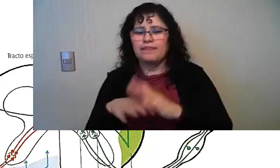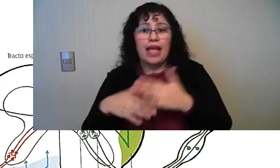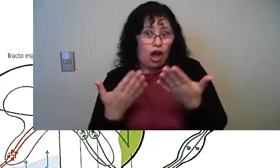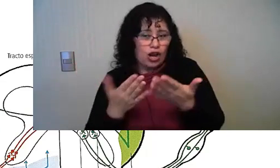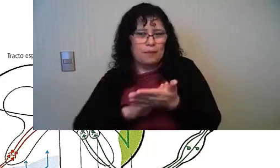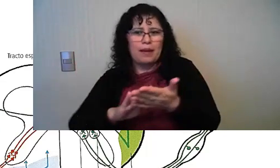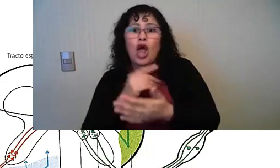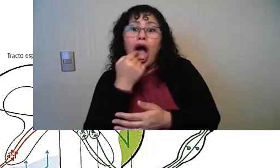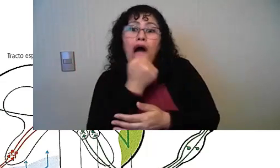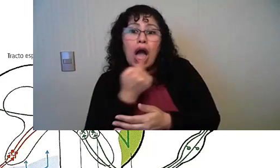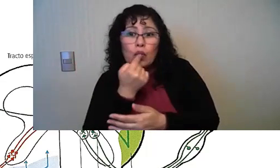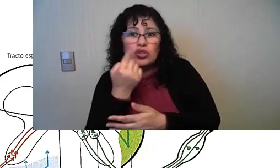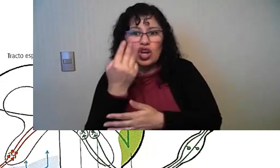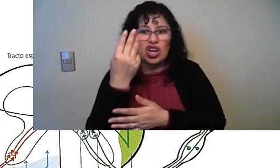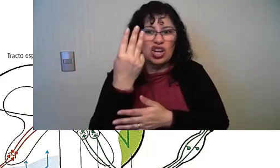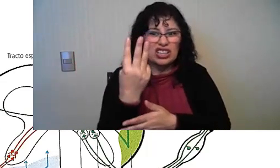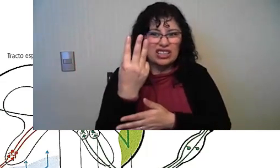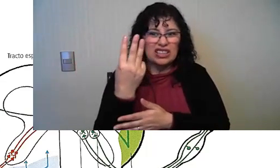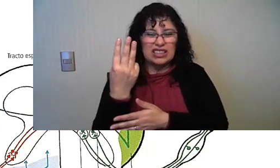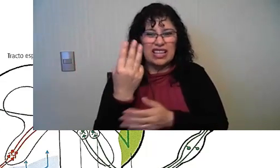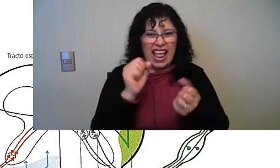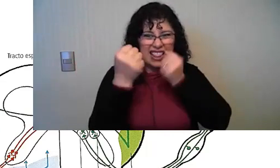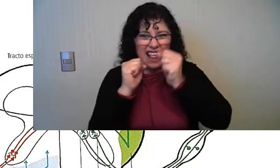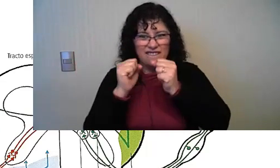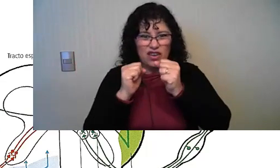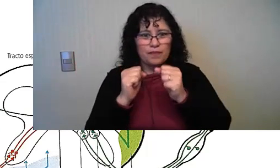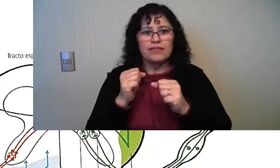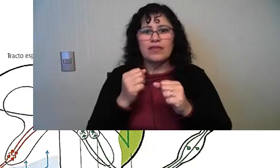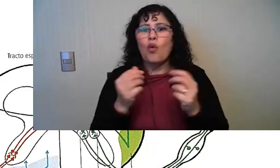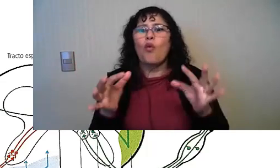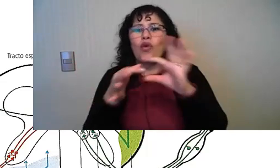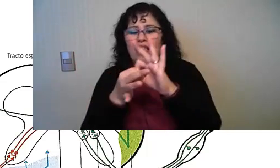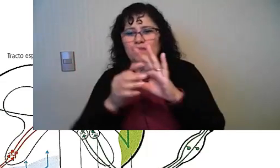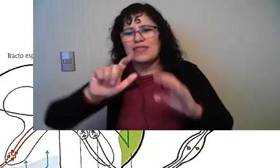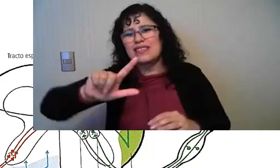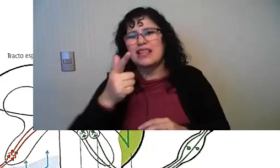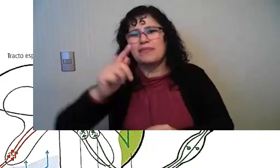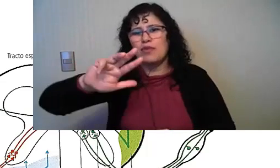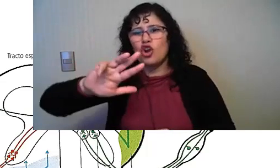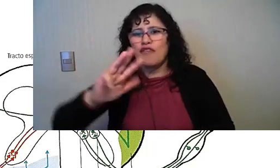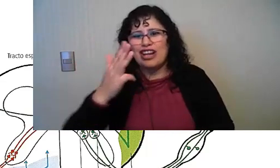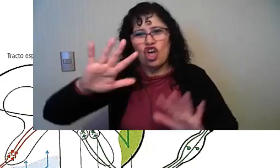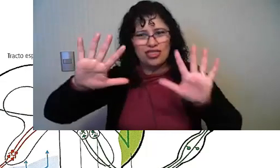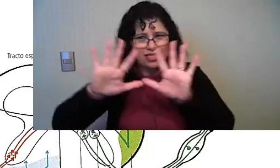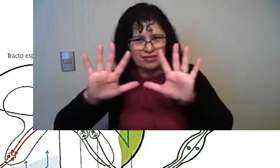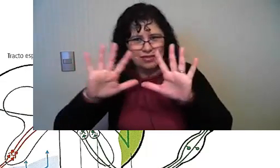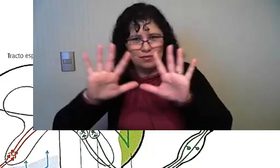craneanos: séptimo, noveno y décimo. Y el inferior, que es